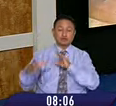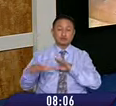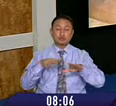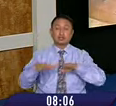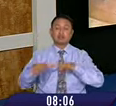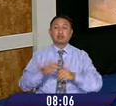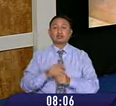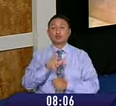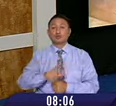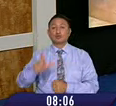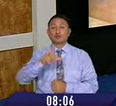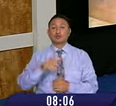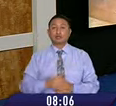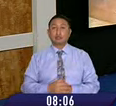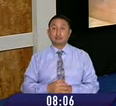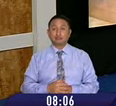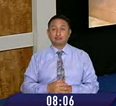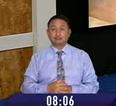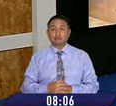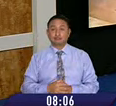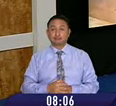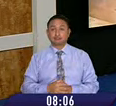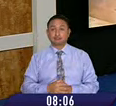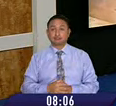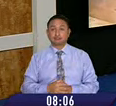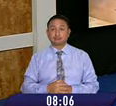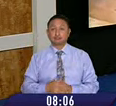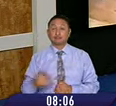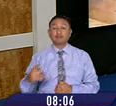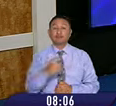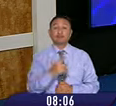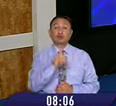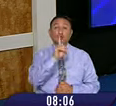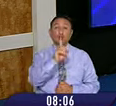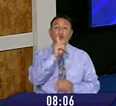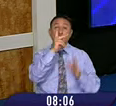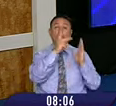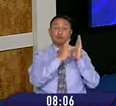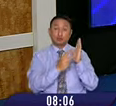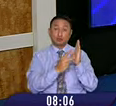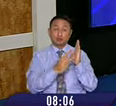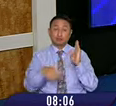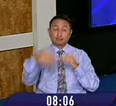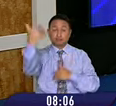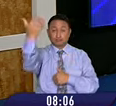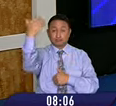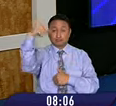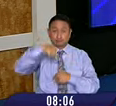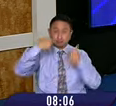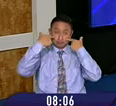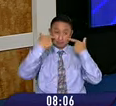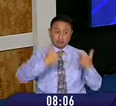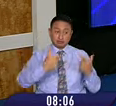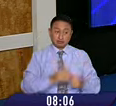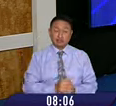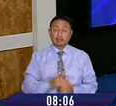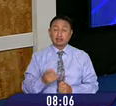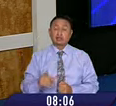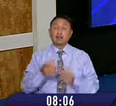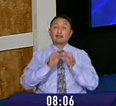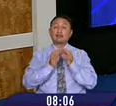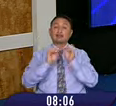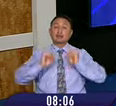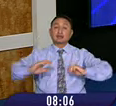actividades en lunes. Y uno de los puntos que tiene que prestar mucha atención el alcalde es el tema de la